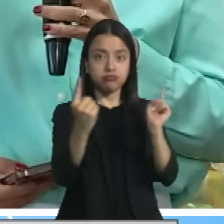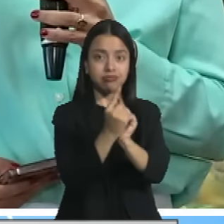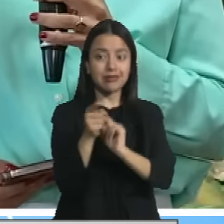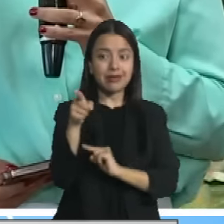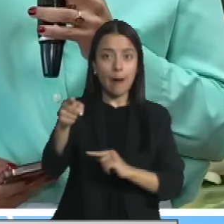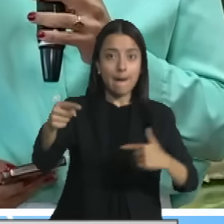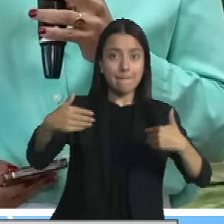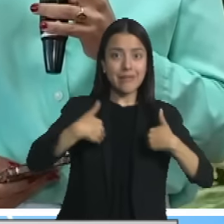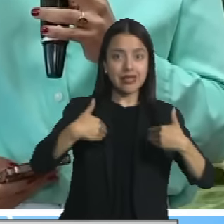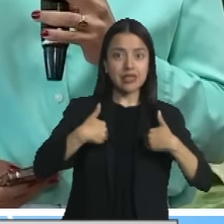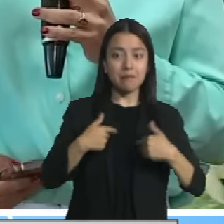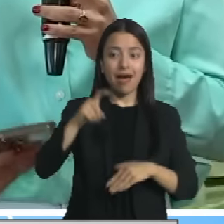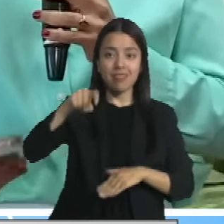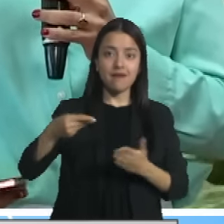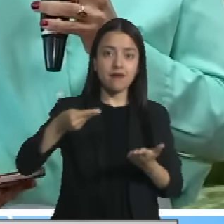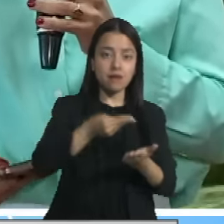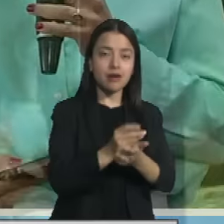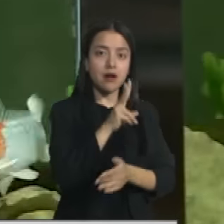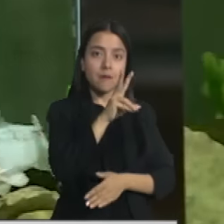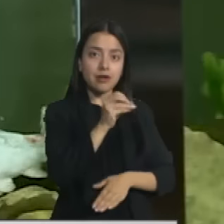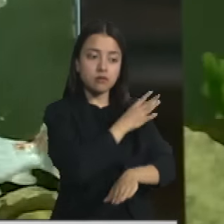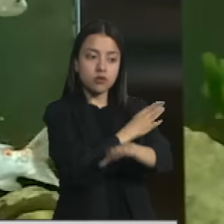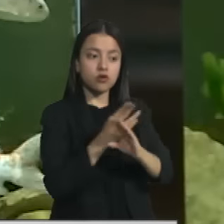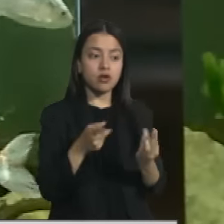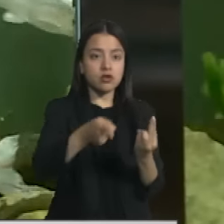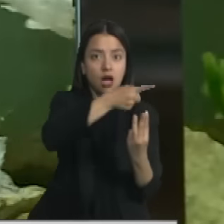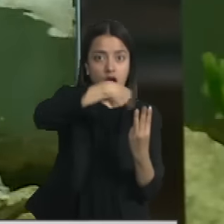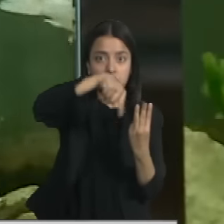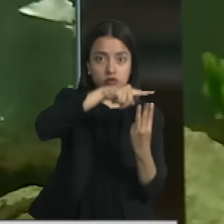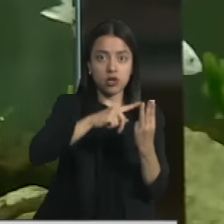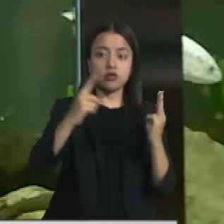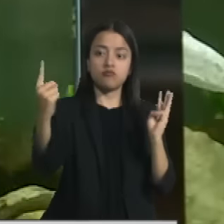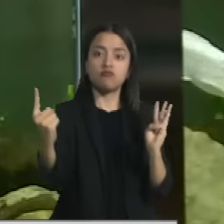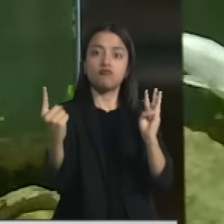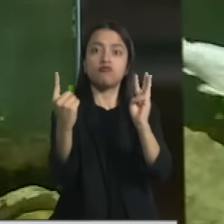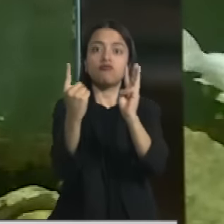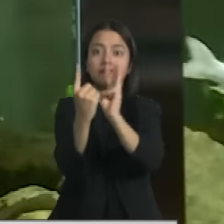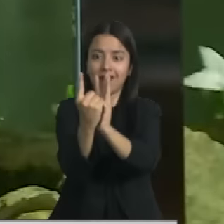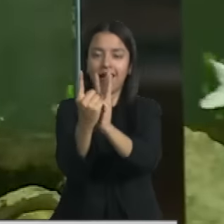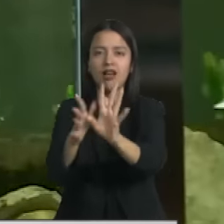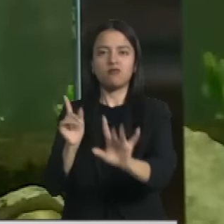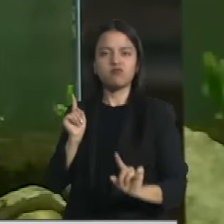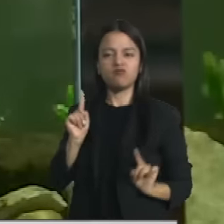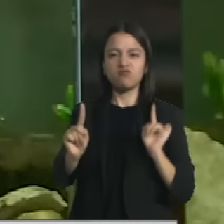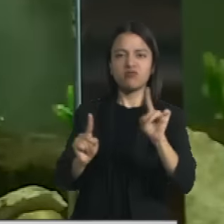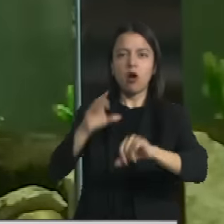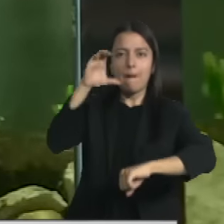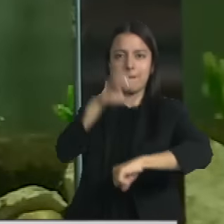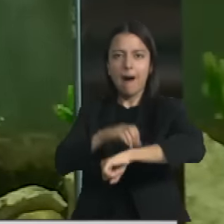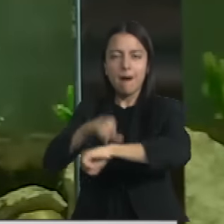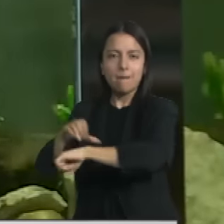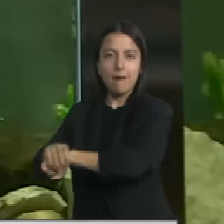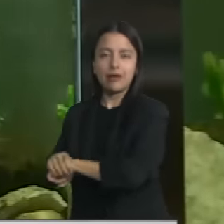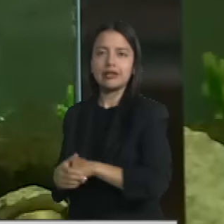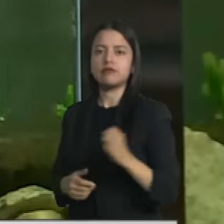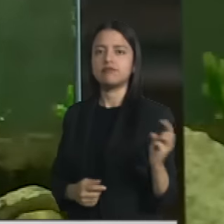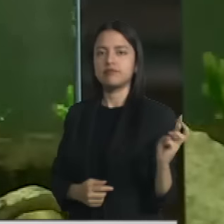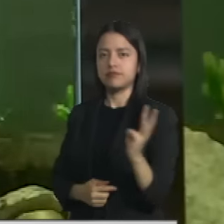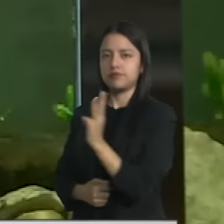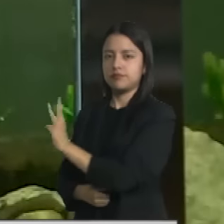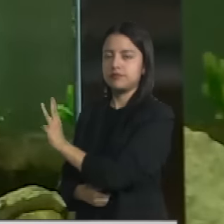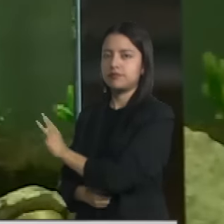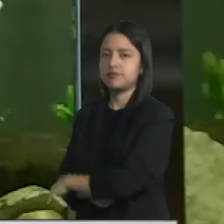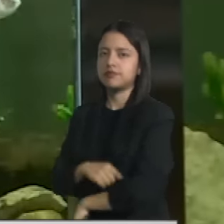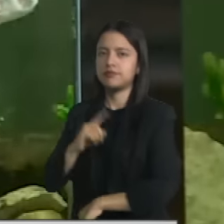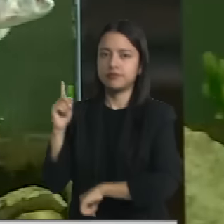suma de 20 millones de pesos producto de la extorsión. Las personas fueron capturadas y puestas a disposición de la Fiscalía General de la Nación por el